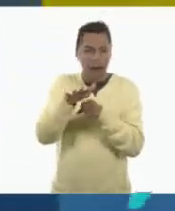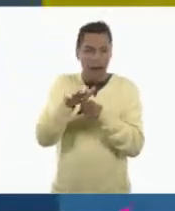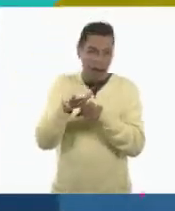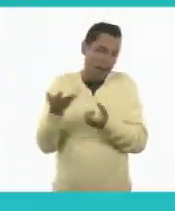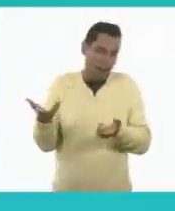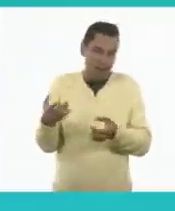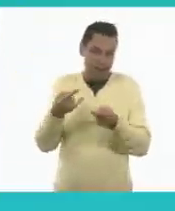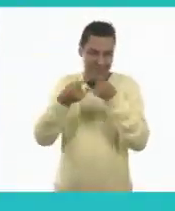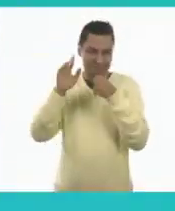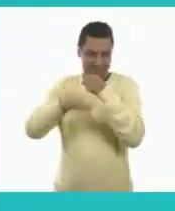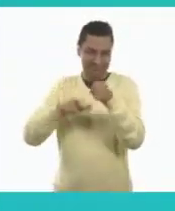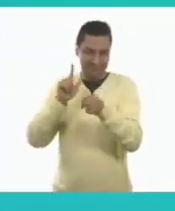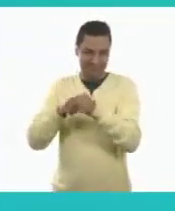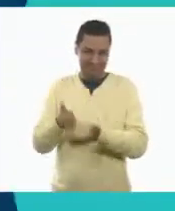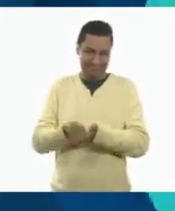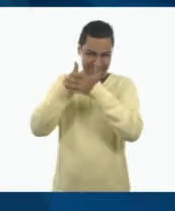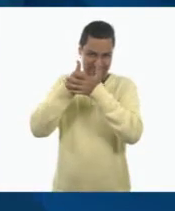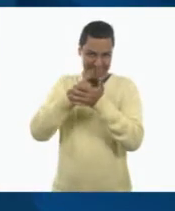de un refrán.